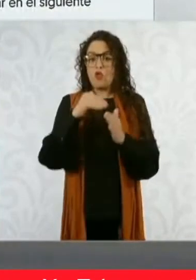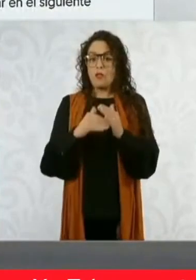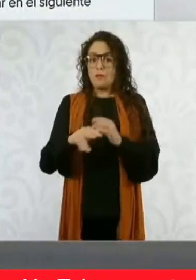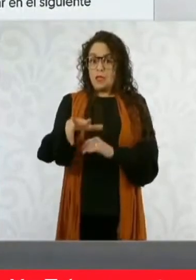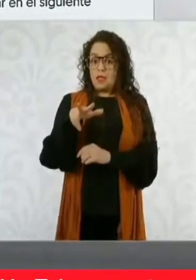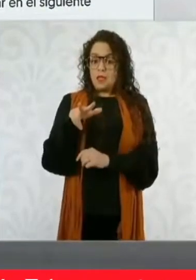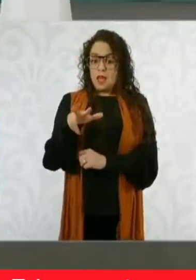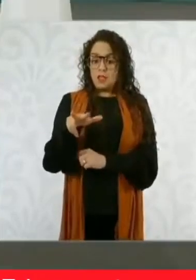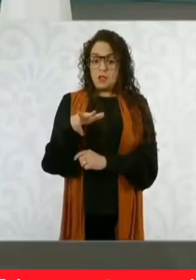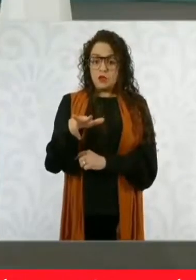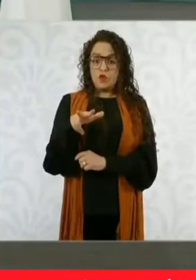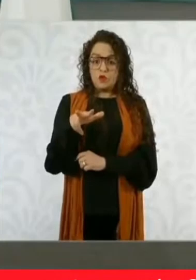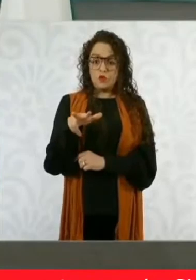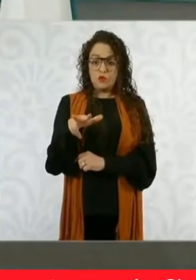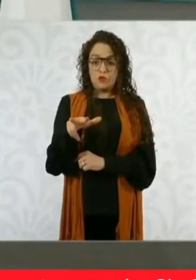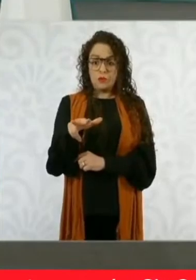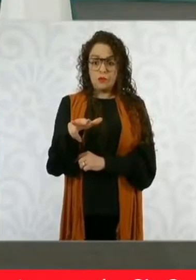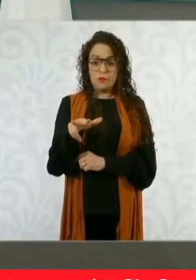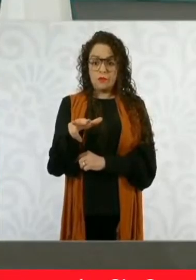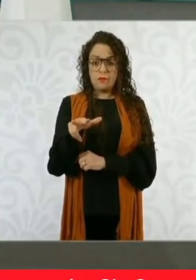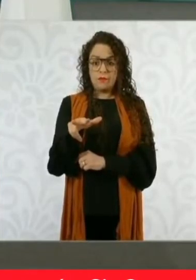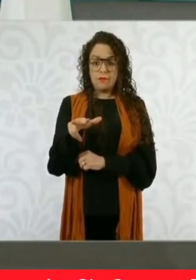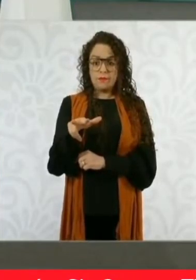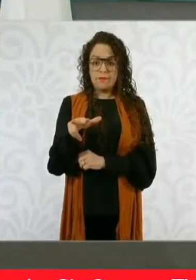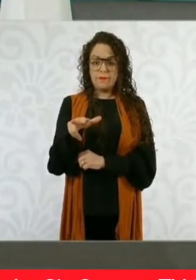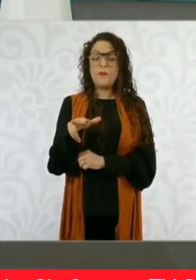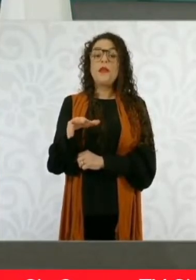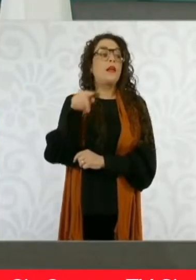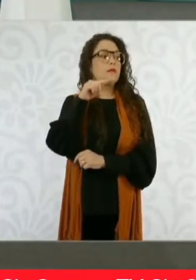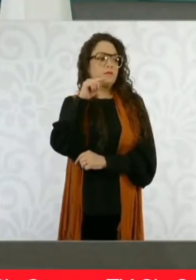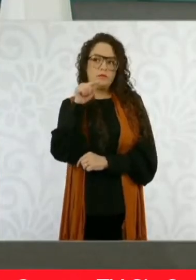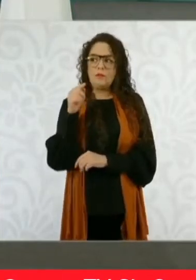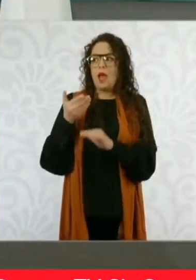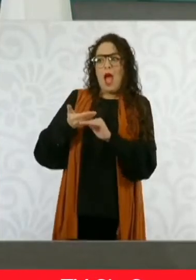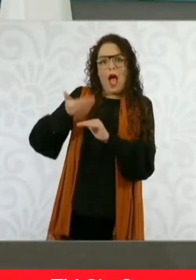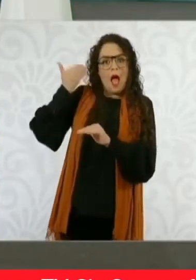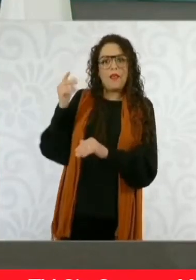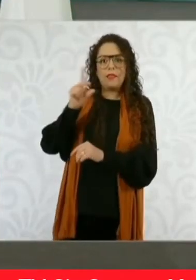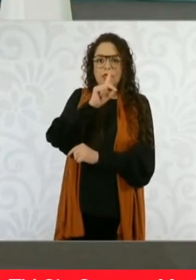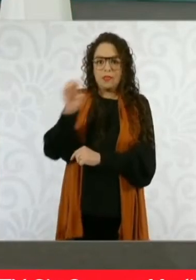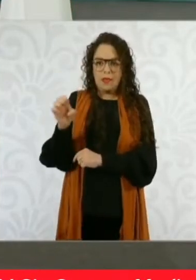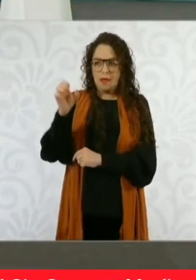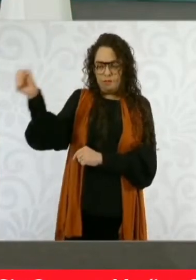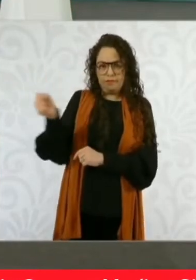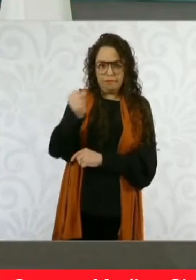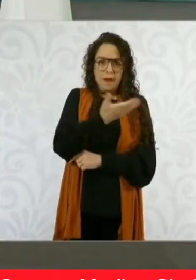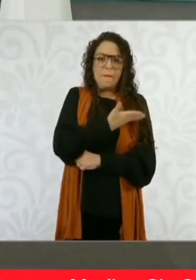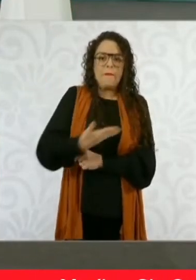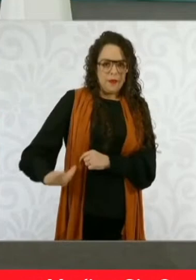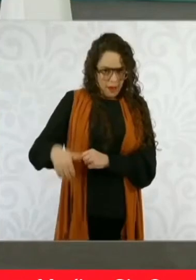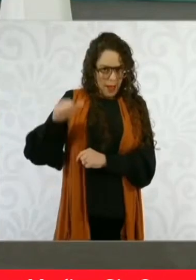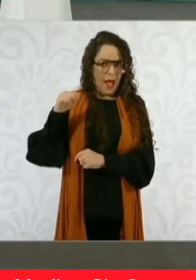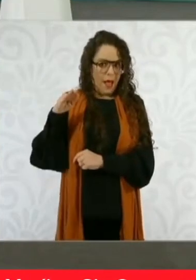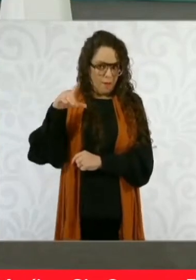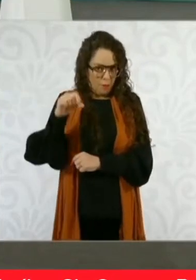Eso es antes de que llegara el presidente Sí, López sí, fue Obrador. antes de la administración del presidente López Obrador. Sí, sí, es